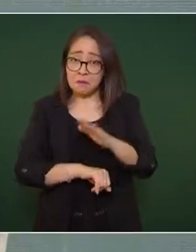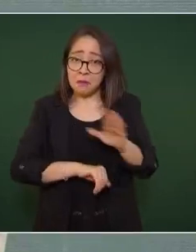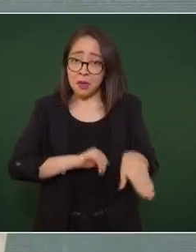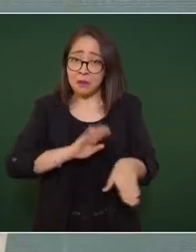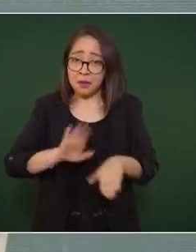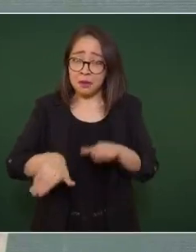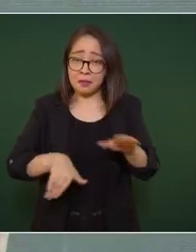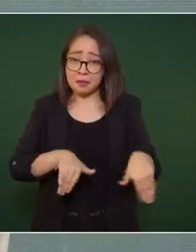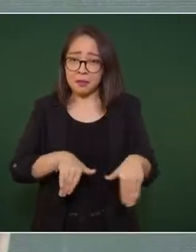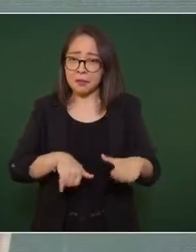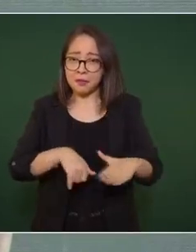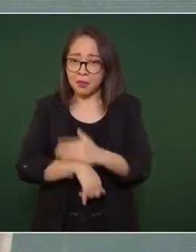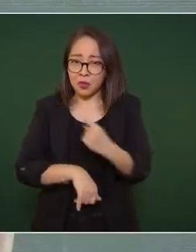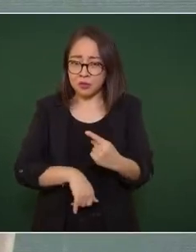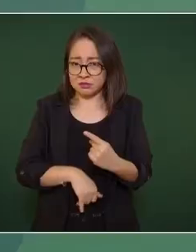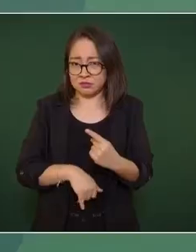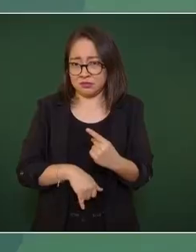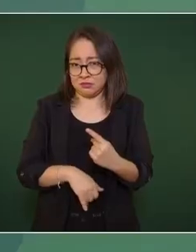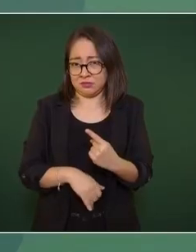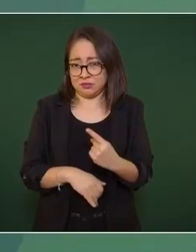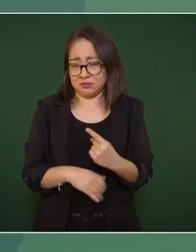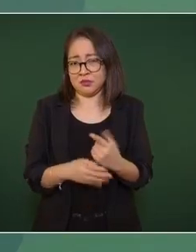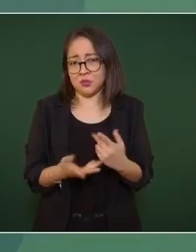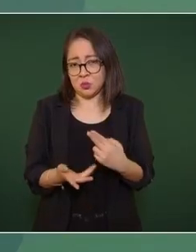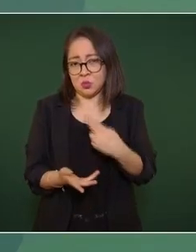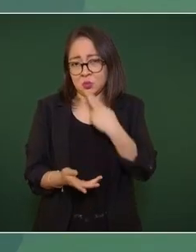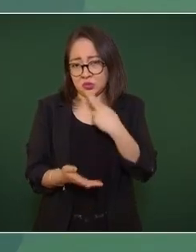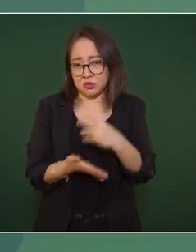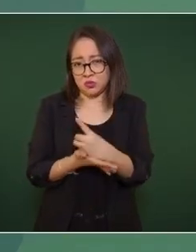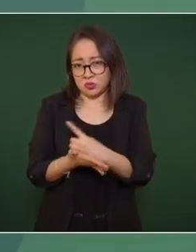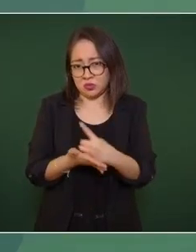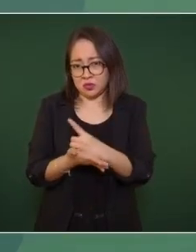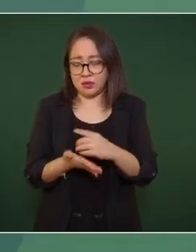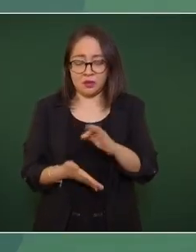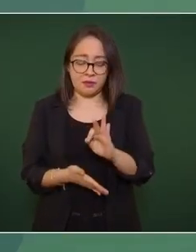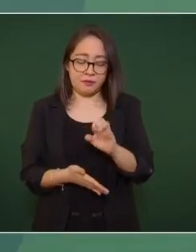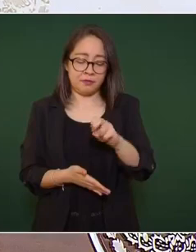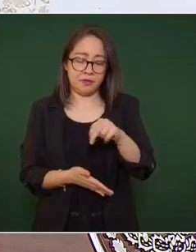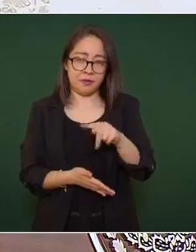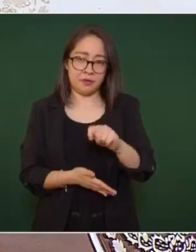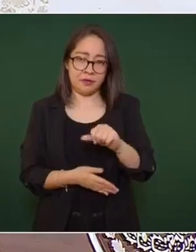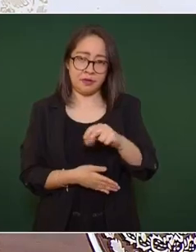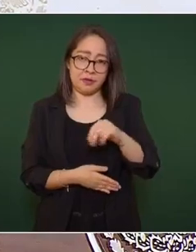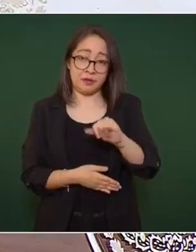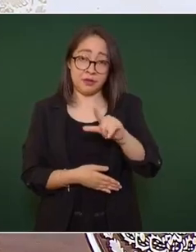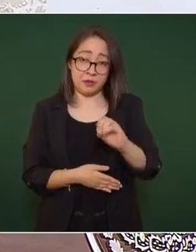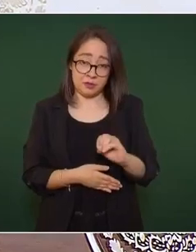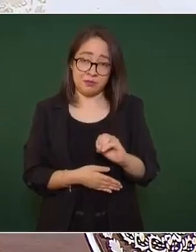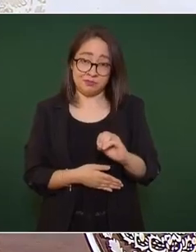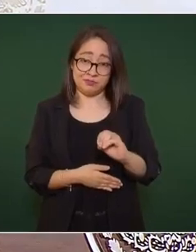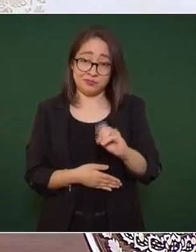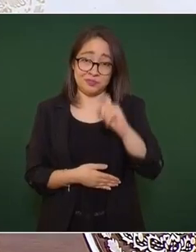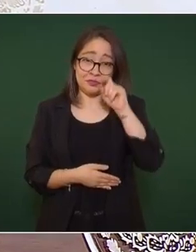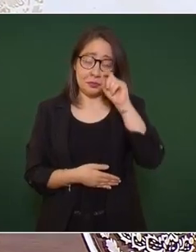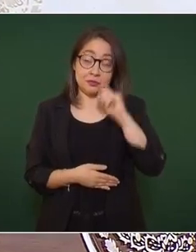por el consumo del fentanilo, y tardan 6 meses